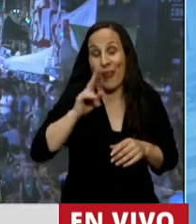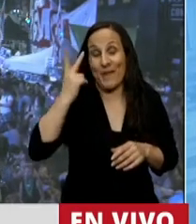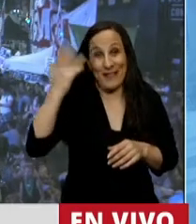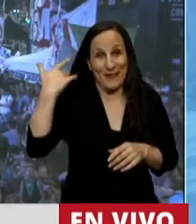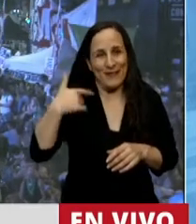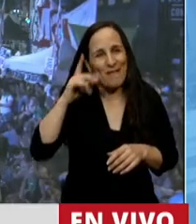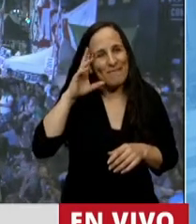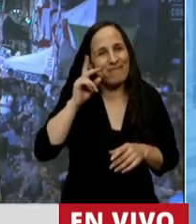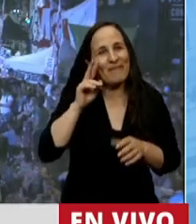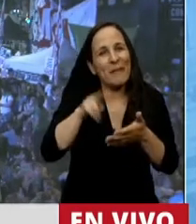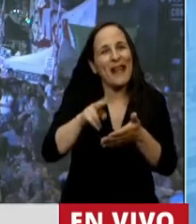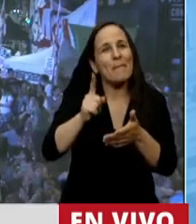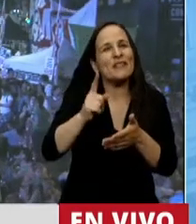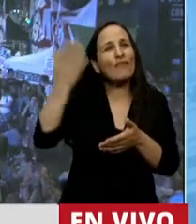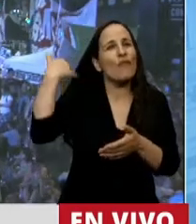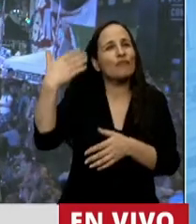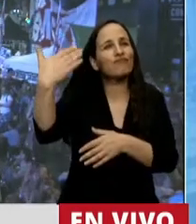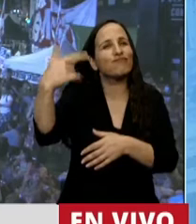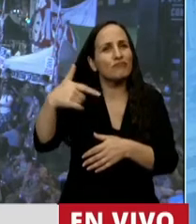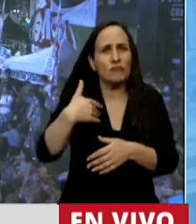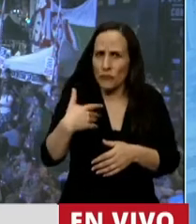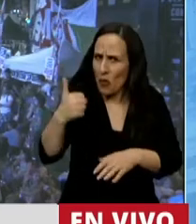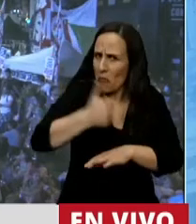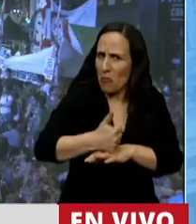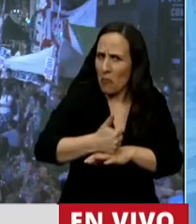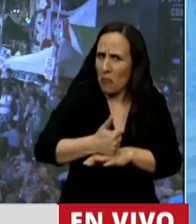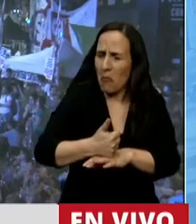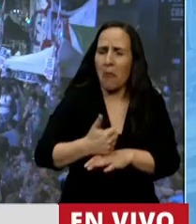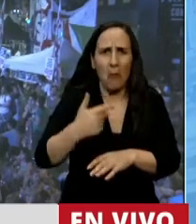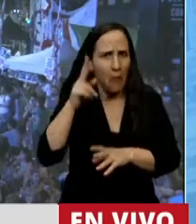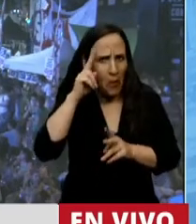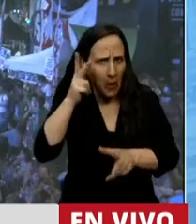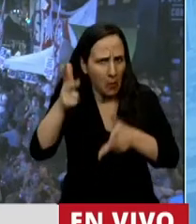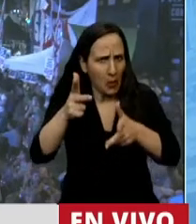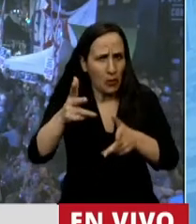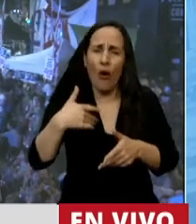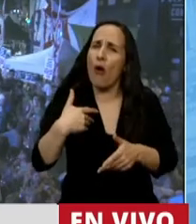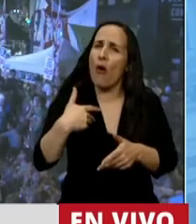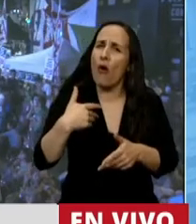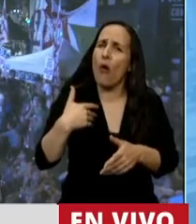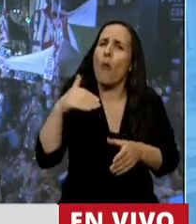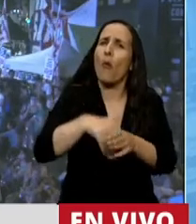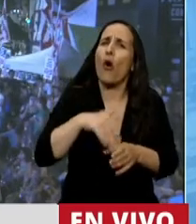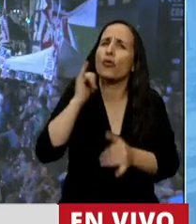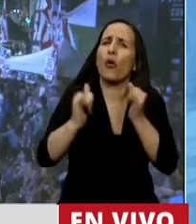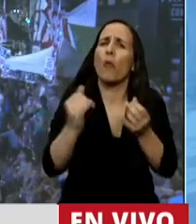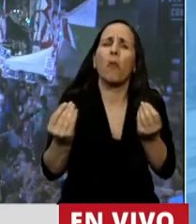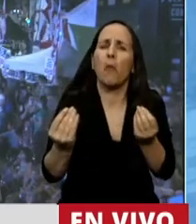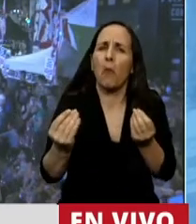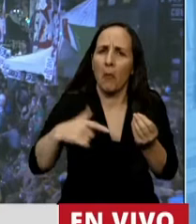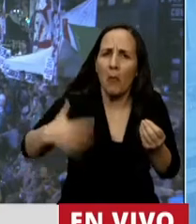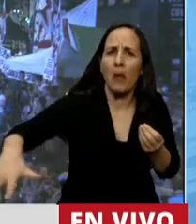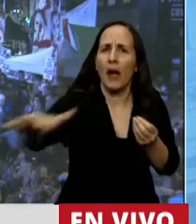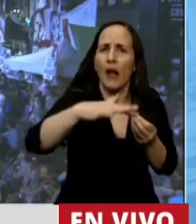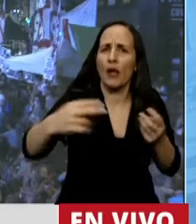entonces, vengo a hablarles con mucho respeto, a no convencer a nadie, sino a argumentar mi voto de cara a la sociedad